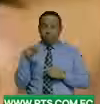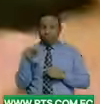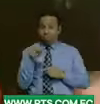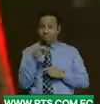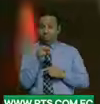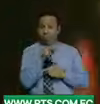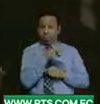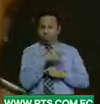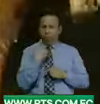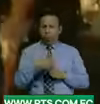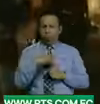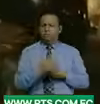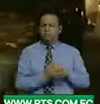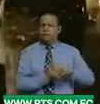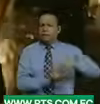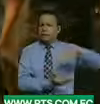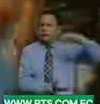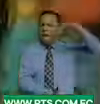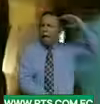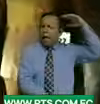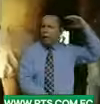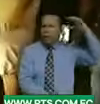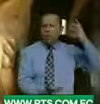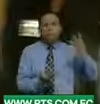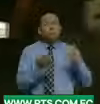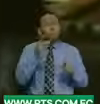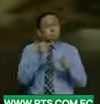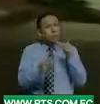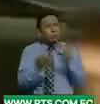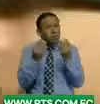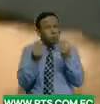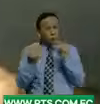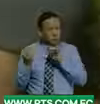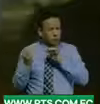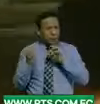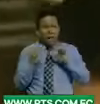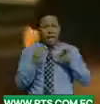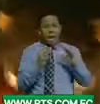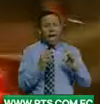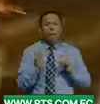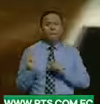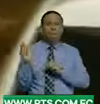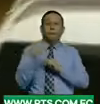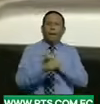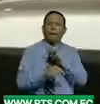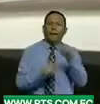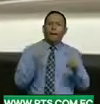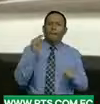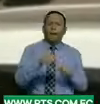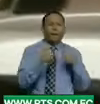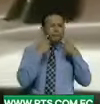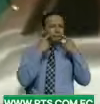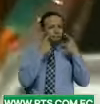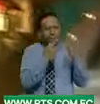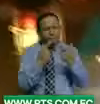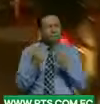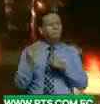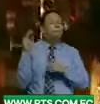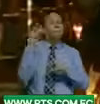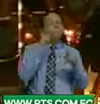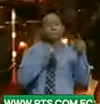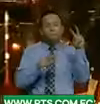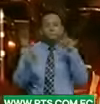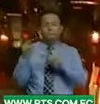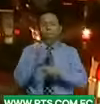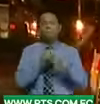los monigotes y no solamente ellos, sino gran cantidad de personas que han venido acá a